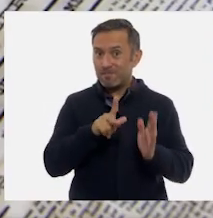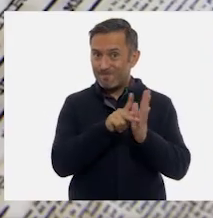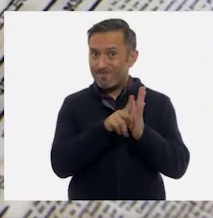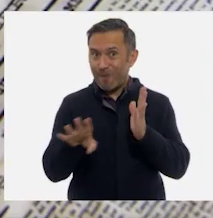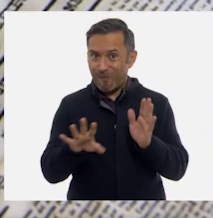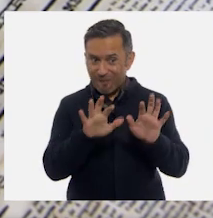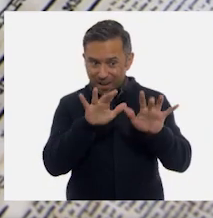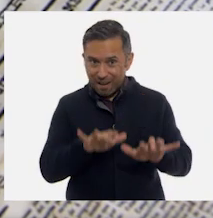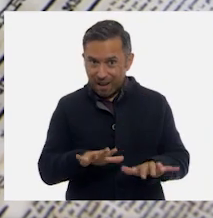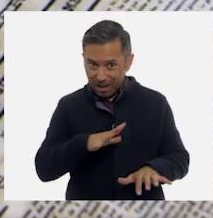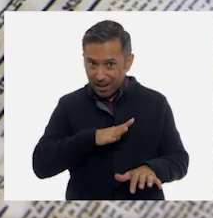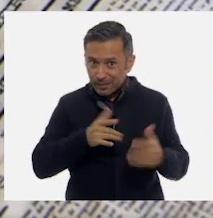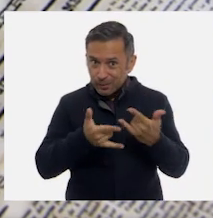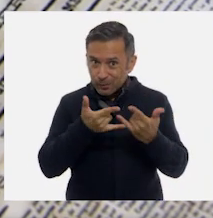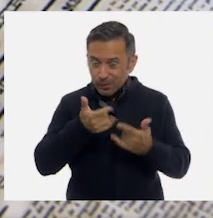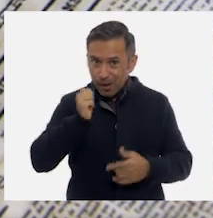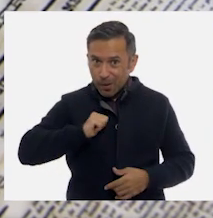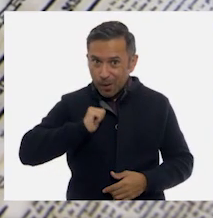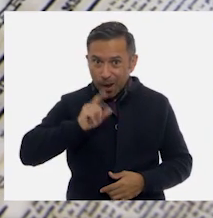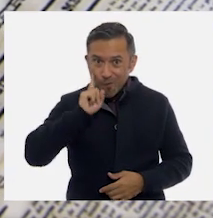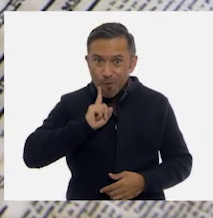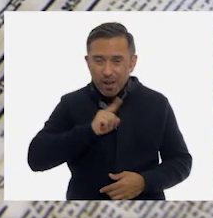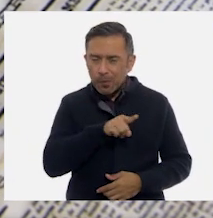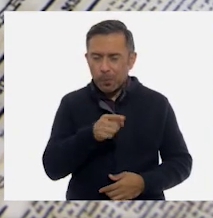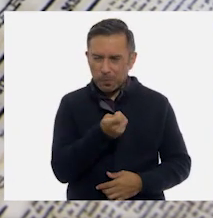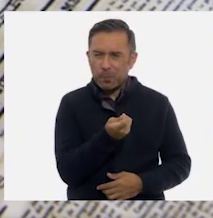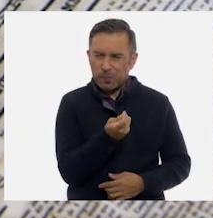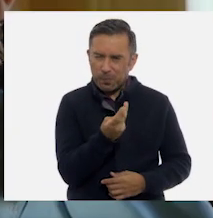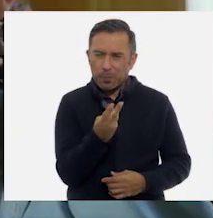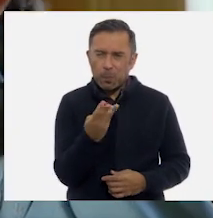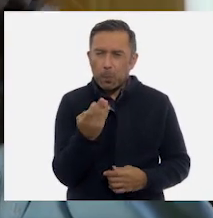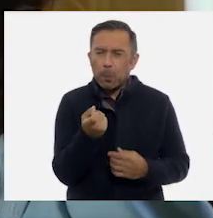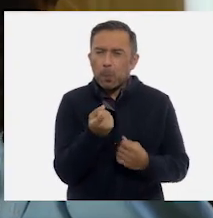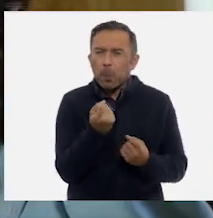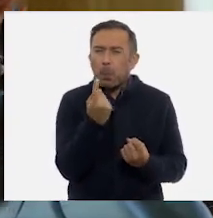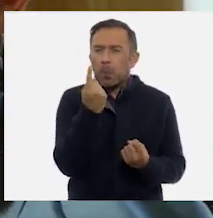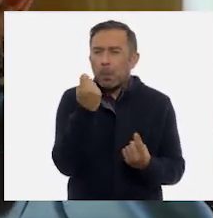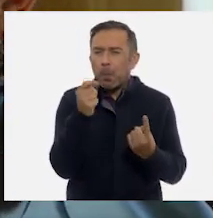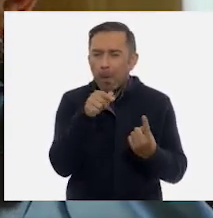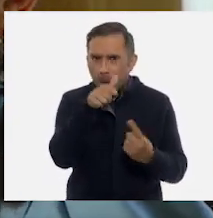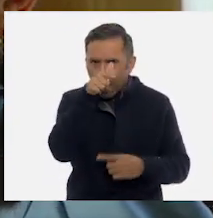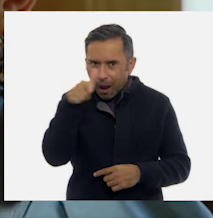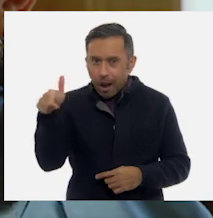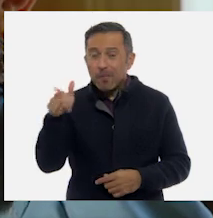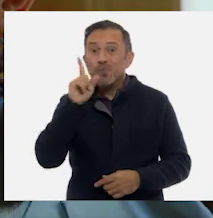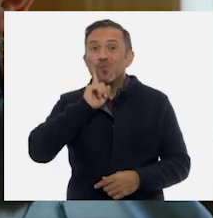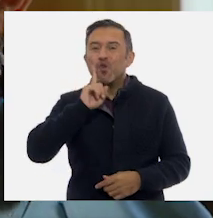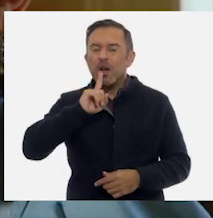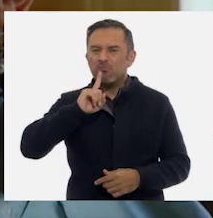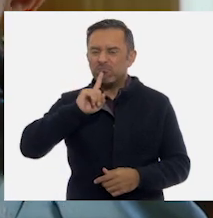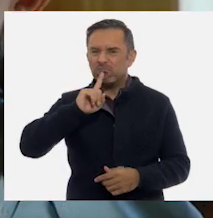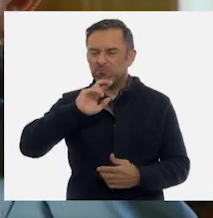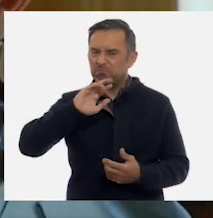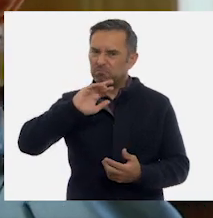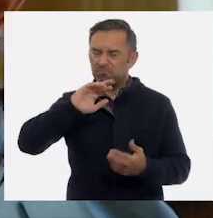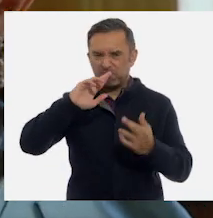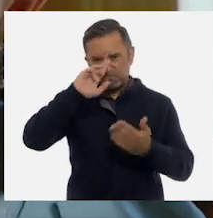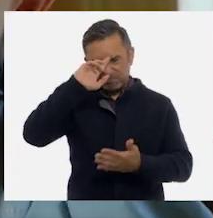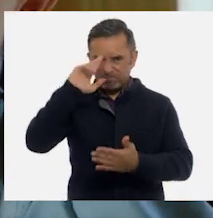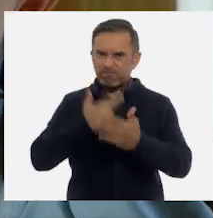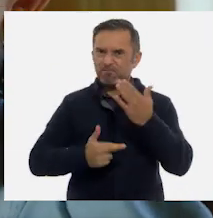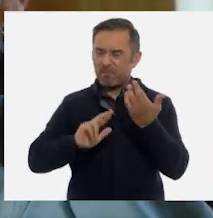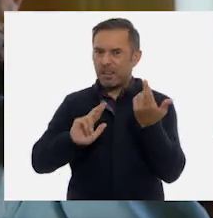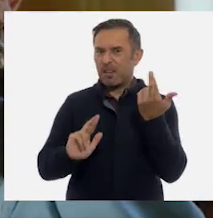logrado rescatar de esa época, pero ellos nos hablan de las rebeldes que, rompiendo con toda tradición, apoyaron la causa